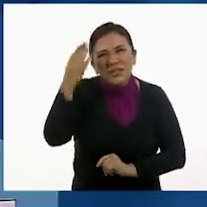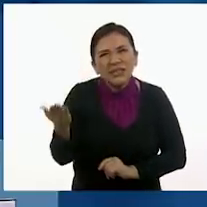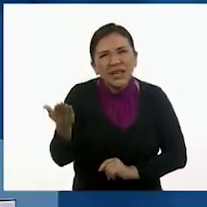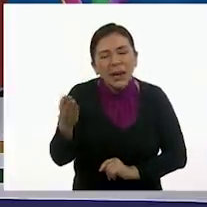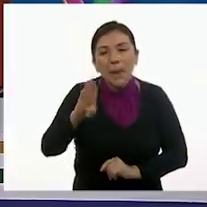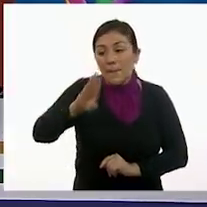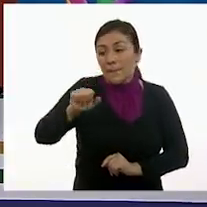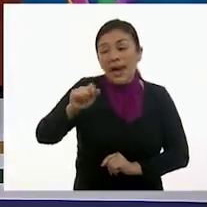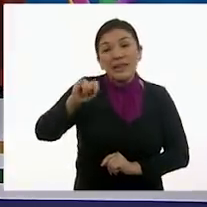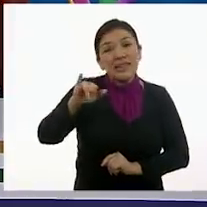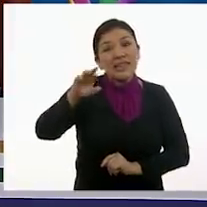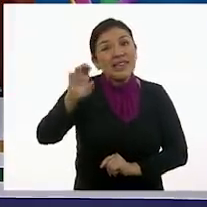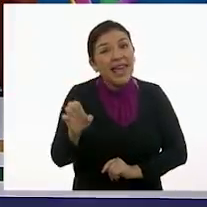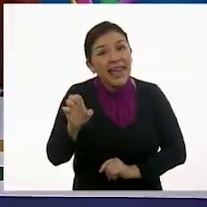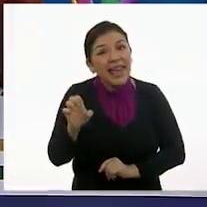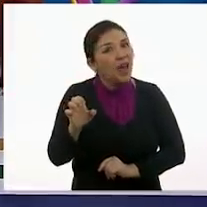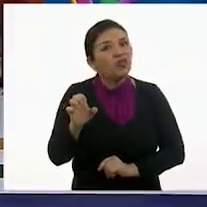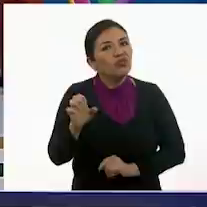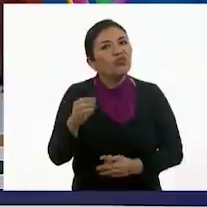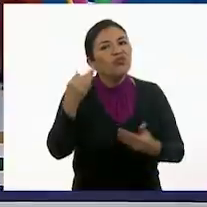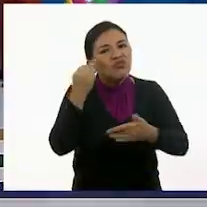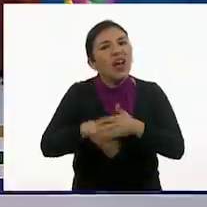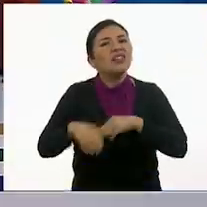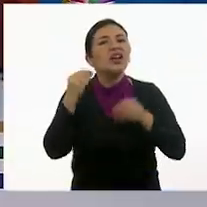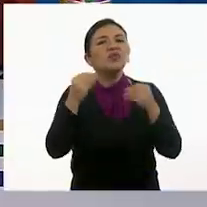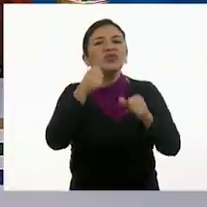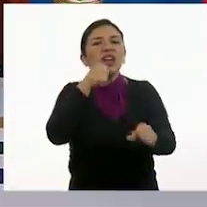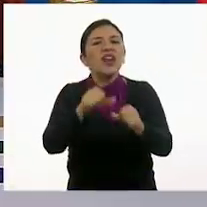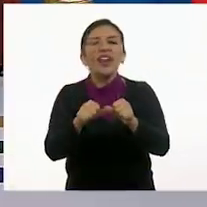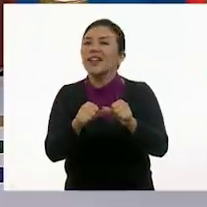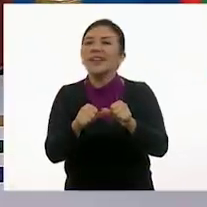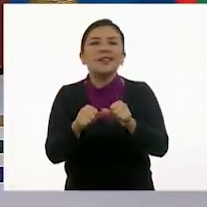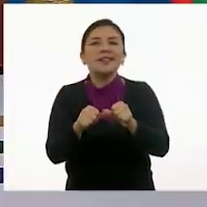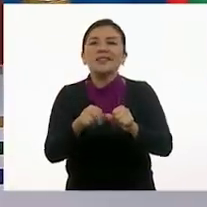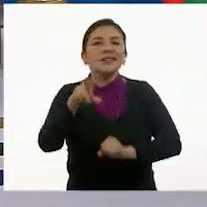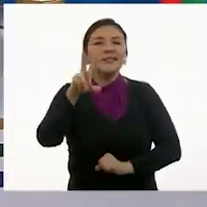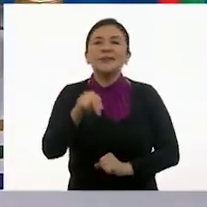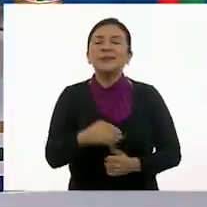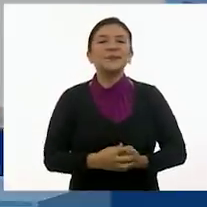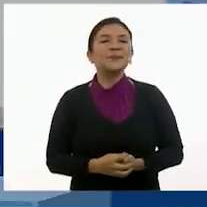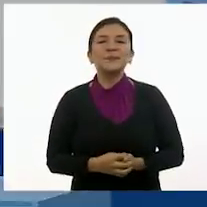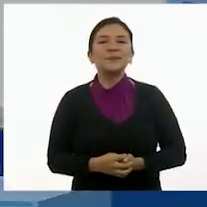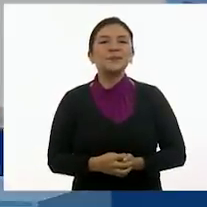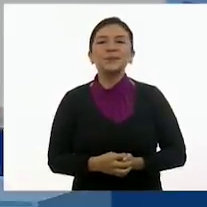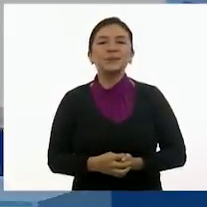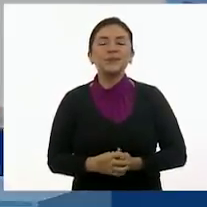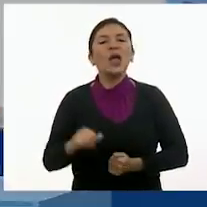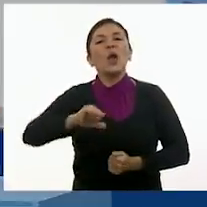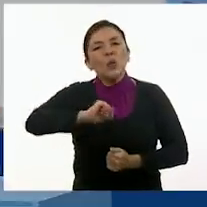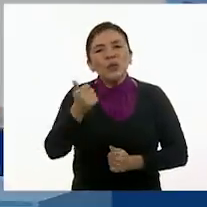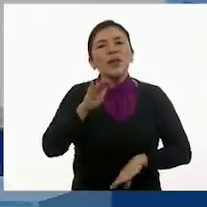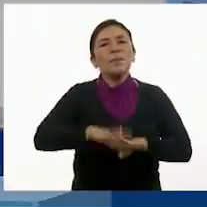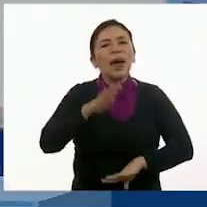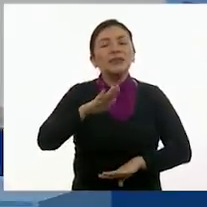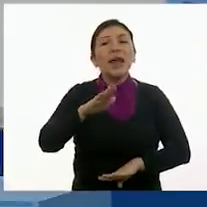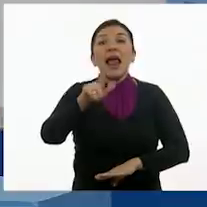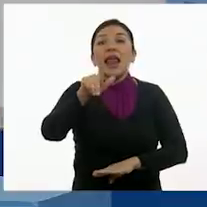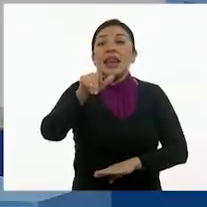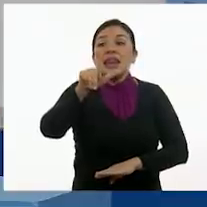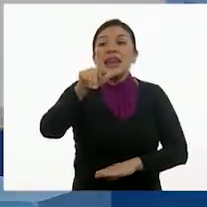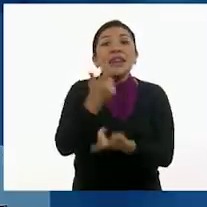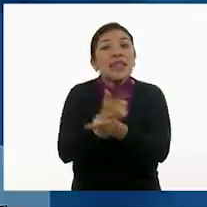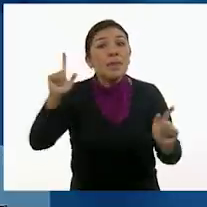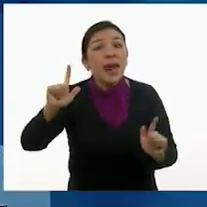Batiré. No, ¿verdad? Faltan muchas letras. Falta la S. Batiré. Libre.